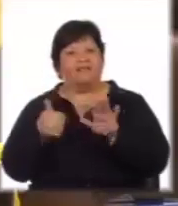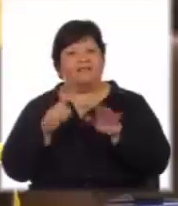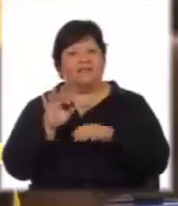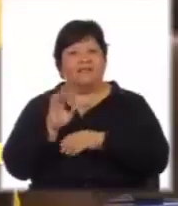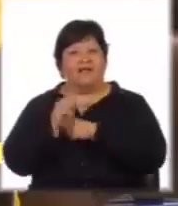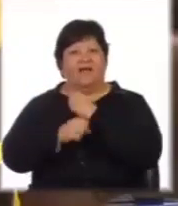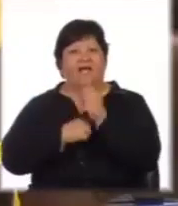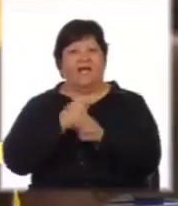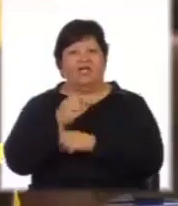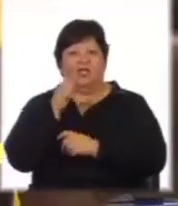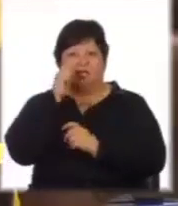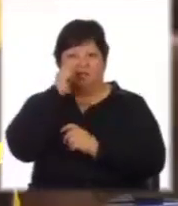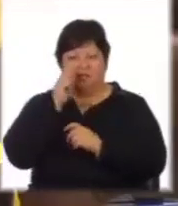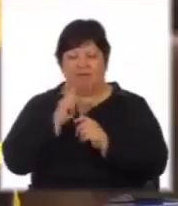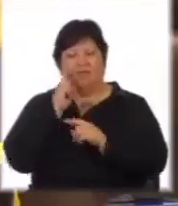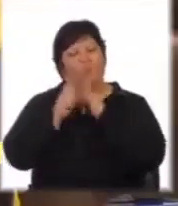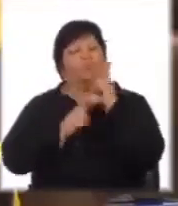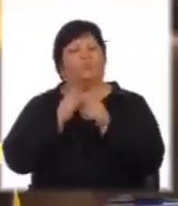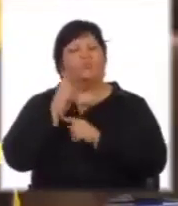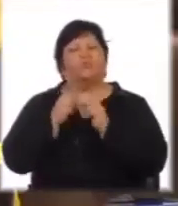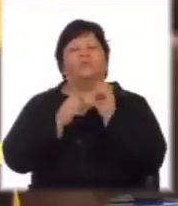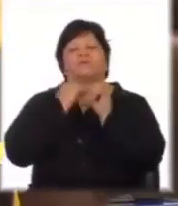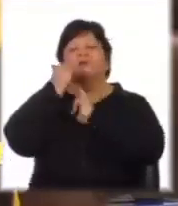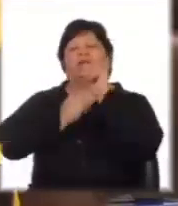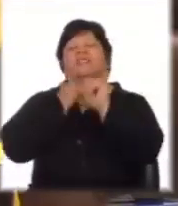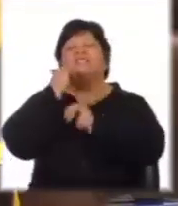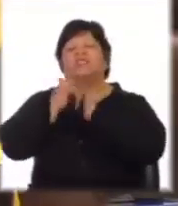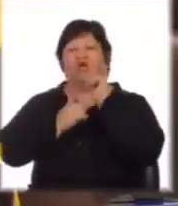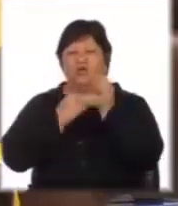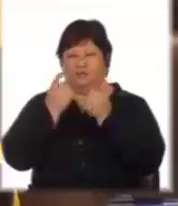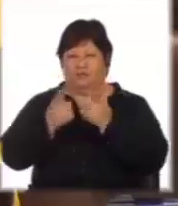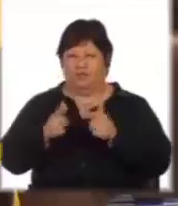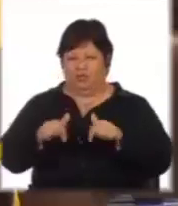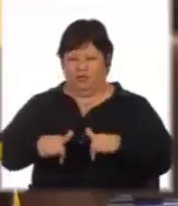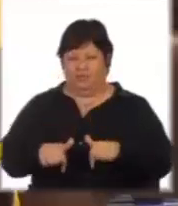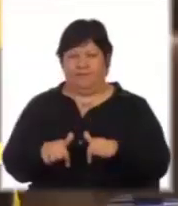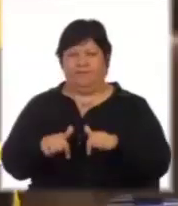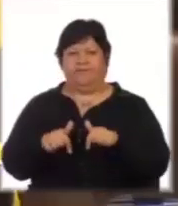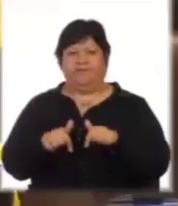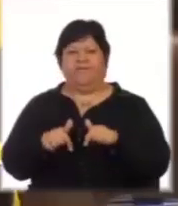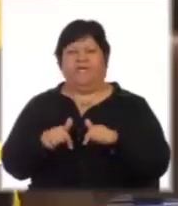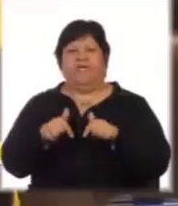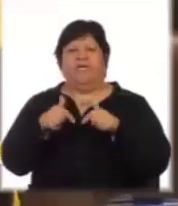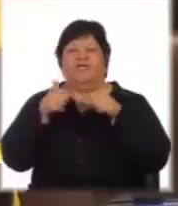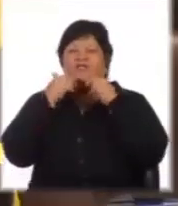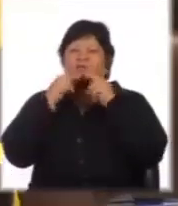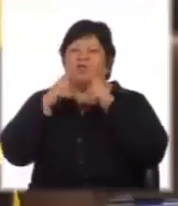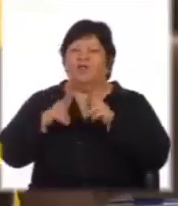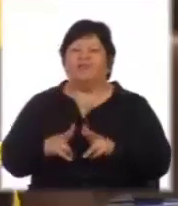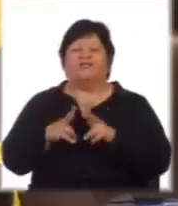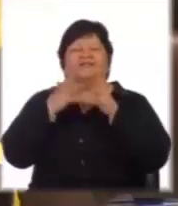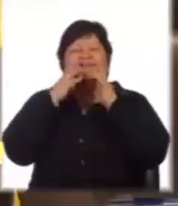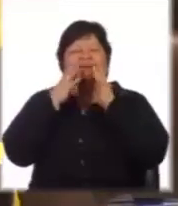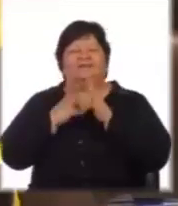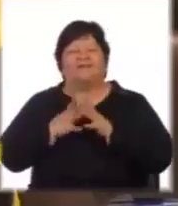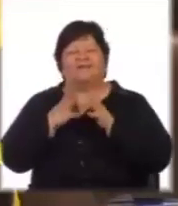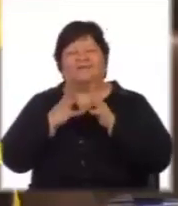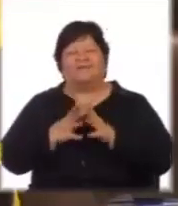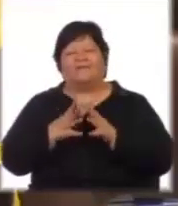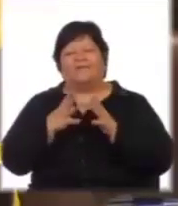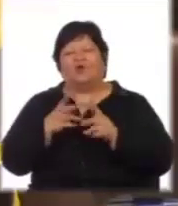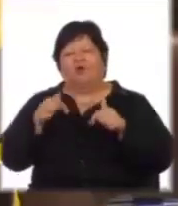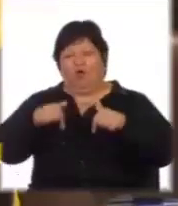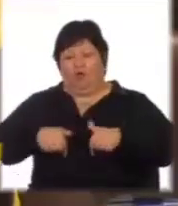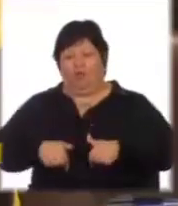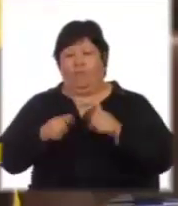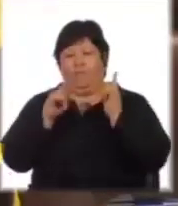edad, algunos datos que se han dado también en la jornada de hoy. Esto habla de los tremendos desafíos que tenemos como parlamento,